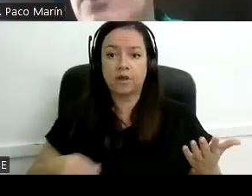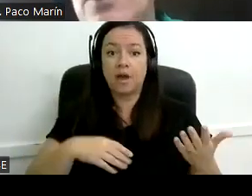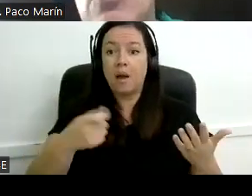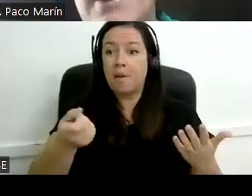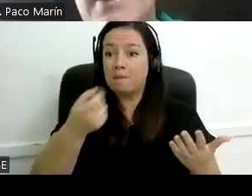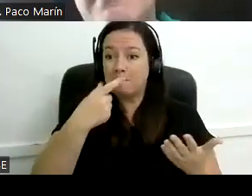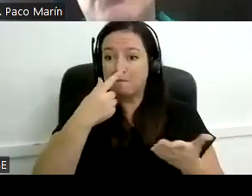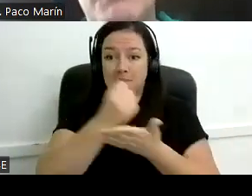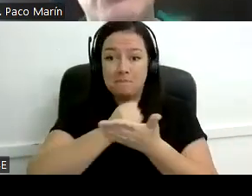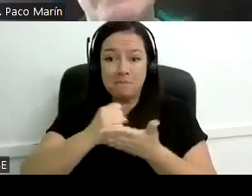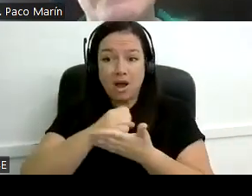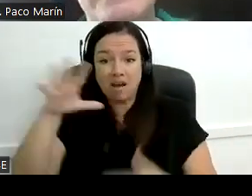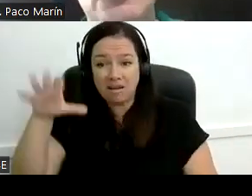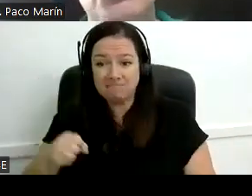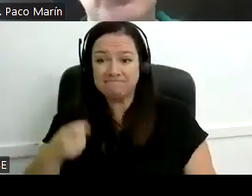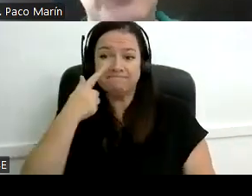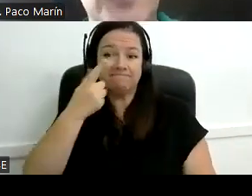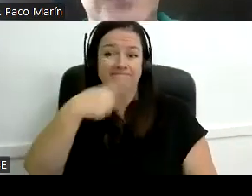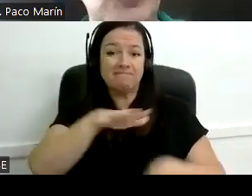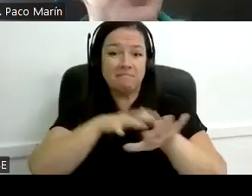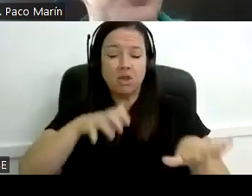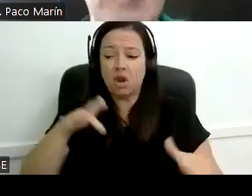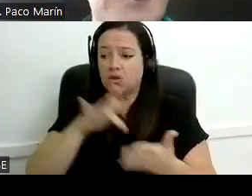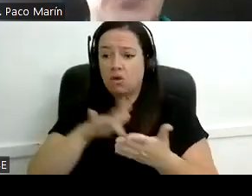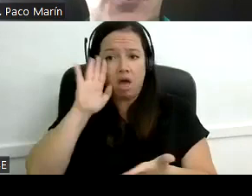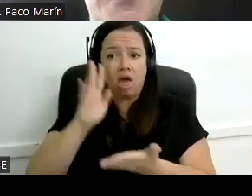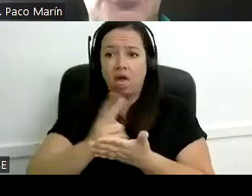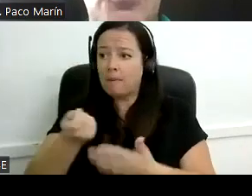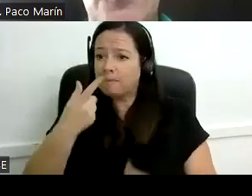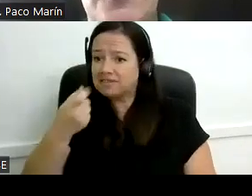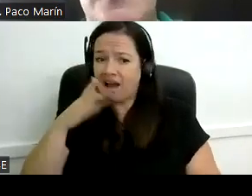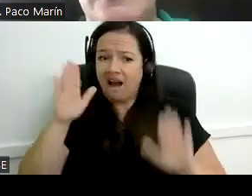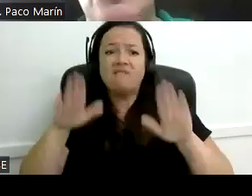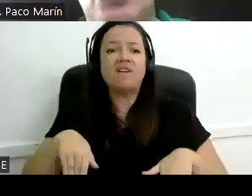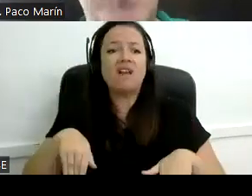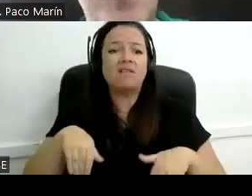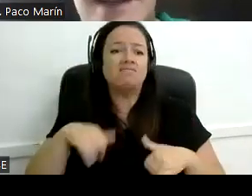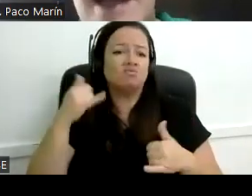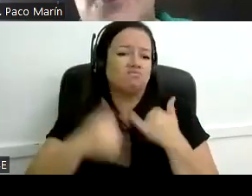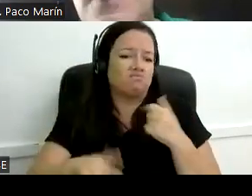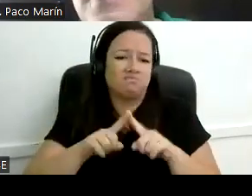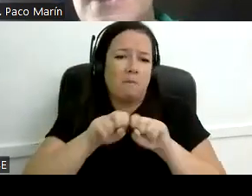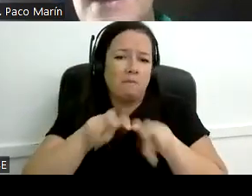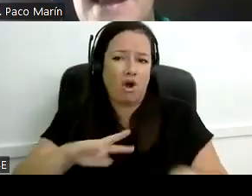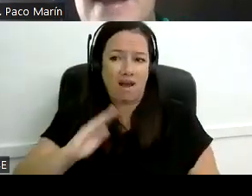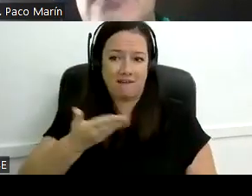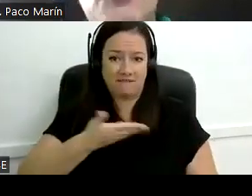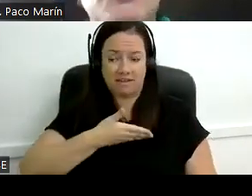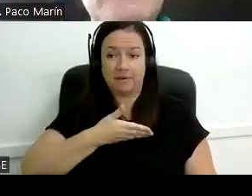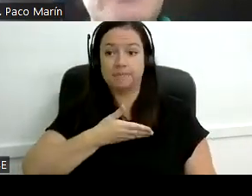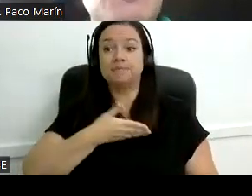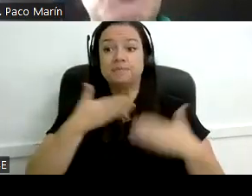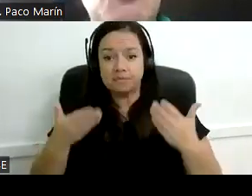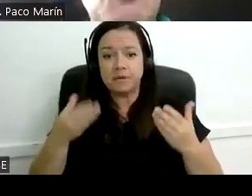medicamentos, que es lo que hacemos la mayoría de nosotros en ese caso, pues seguramente no es lo más indicado. Entonces lo